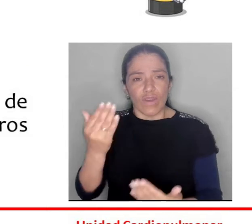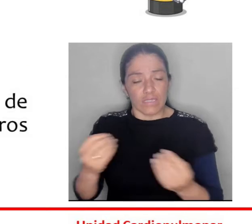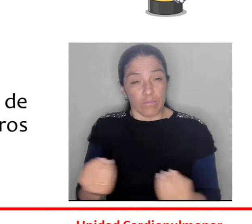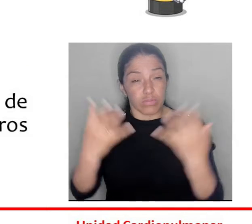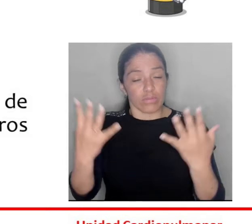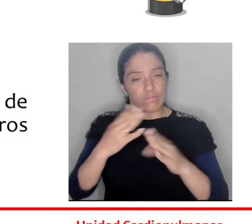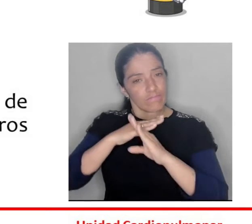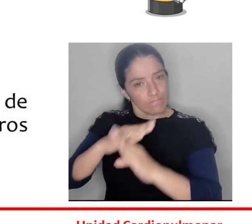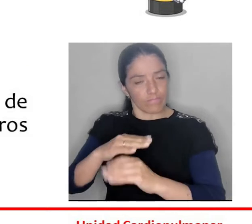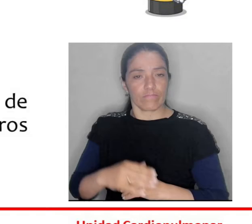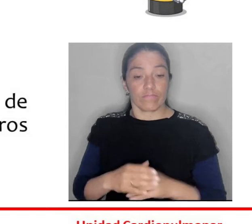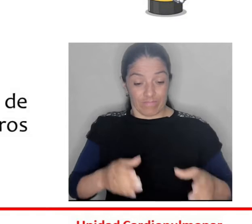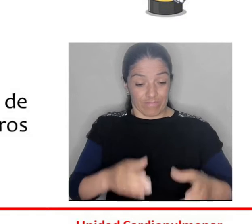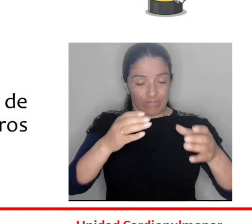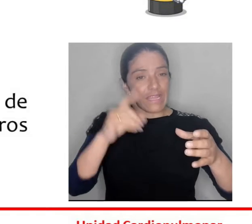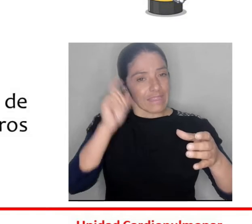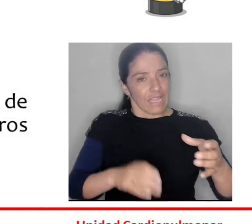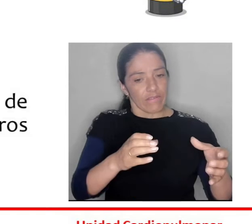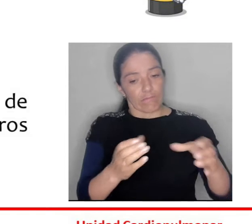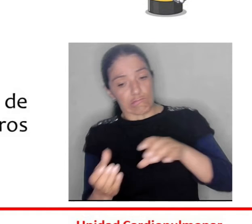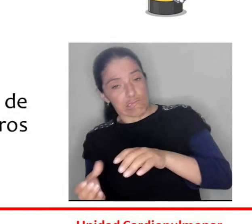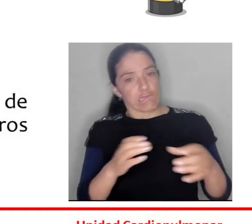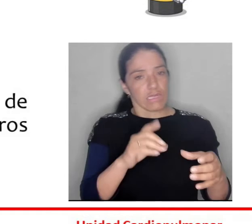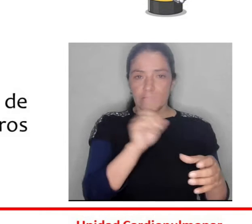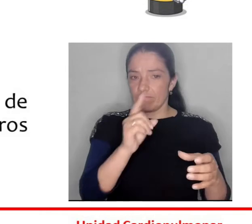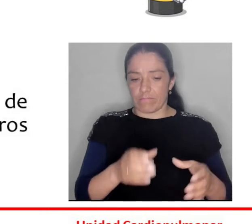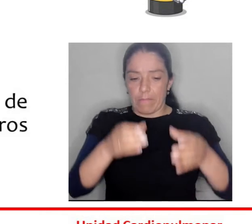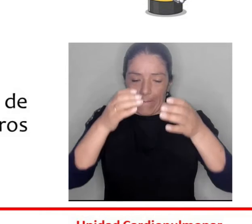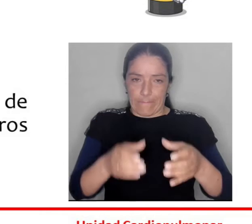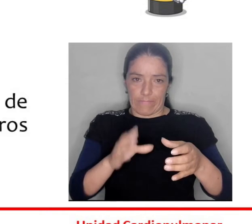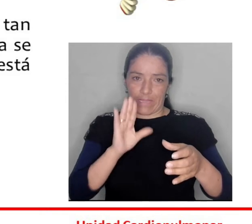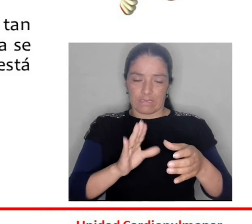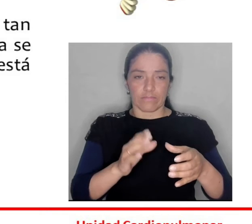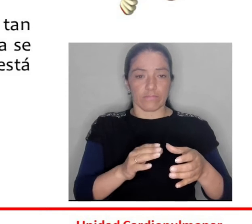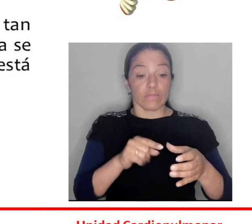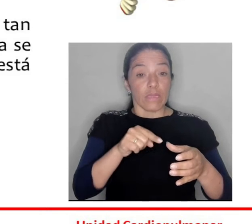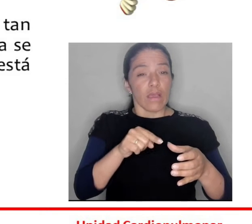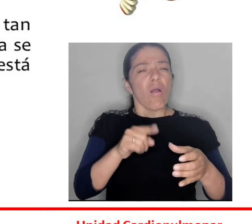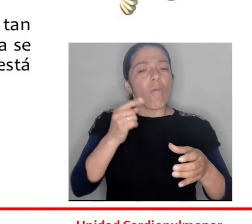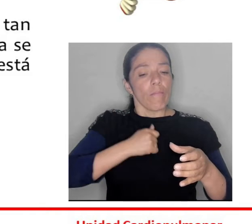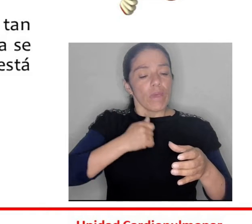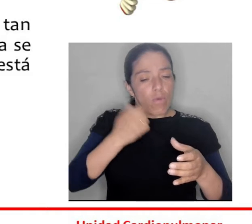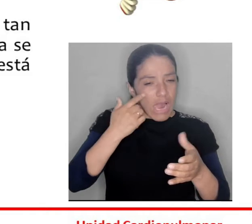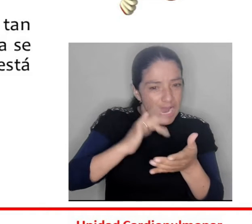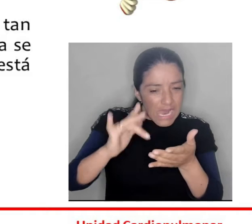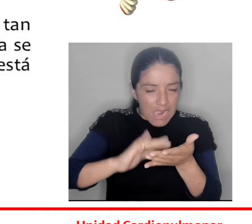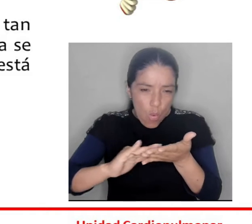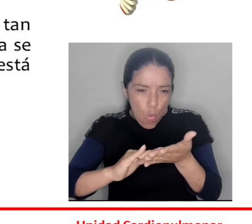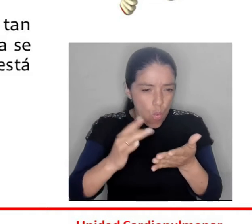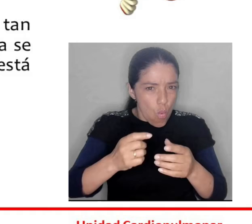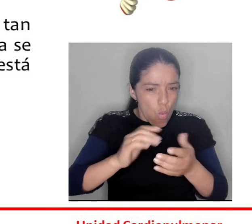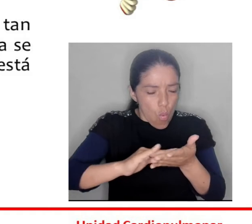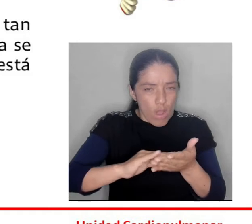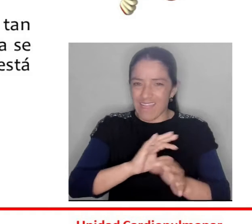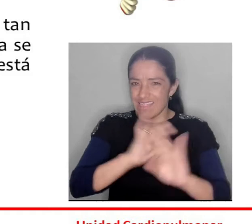mantenerlos lejos de productos inflamables. El cilindro siempre debe estar en posición vertical. Los equipos no deben ser manipulados